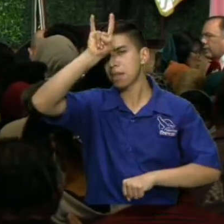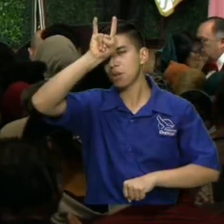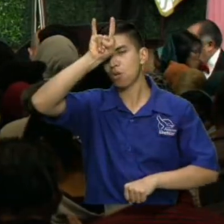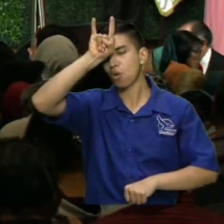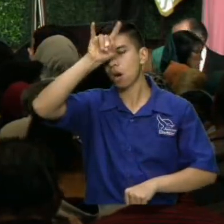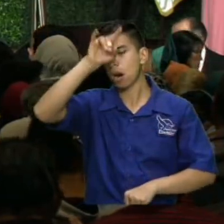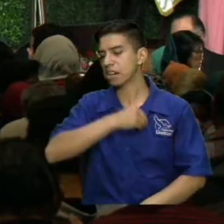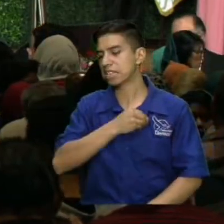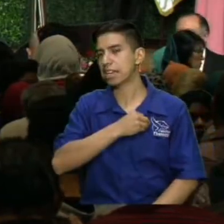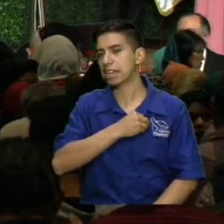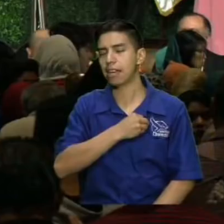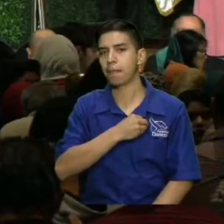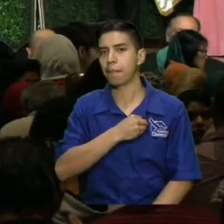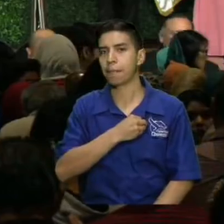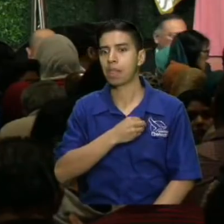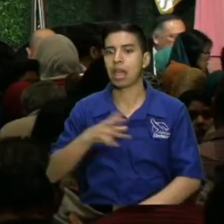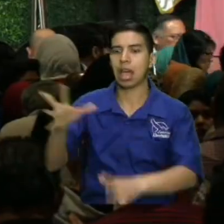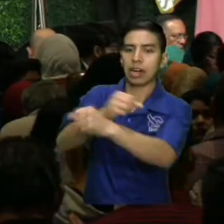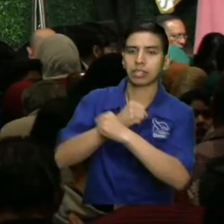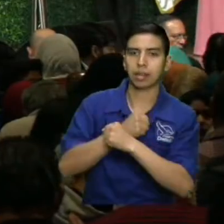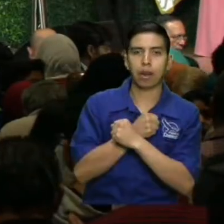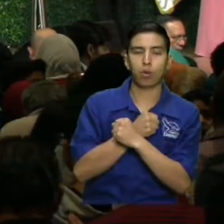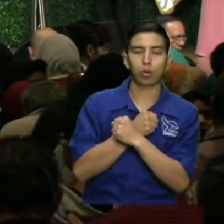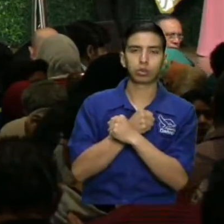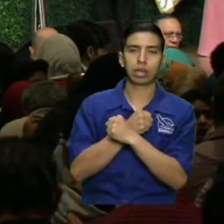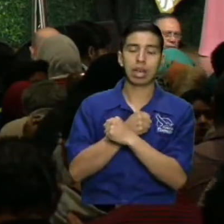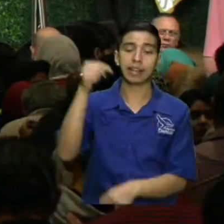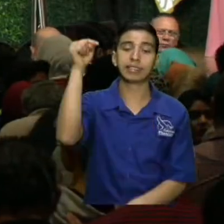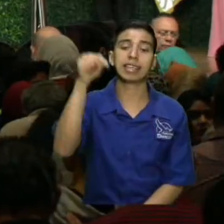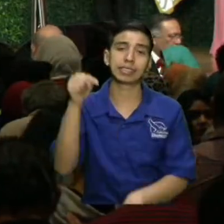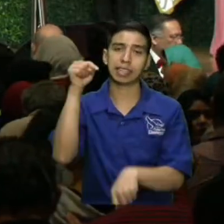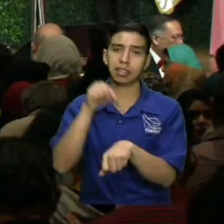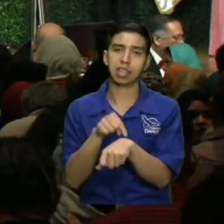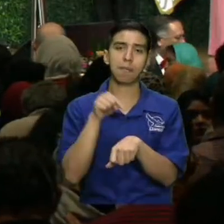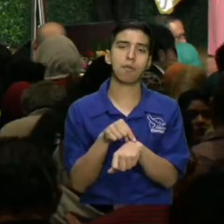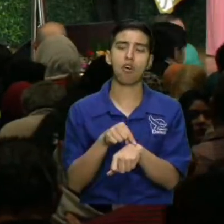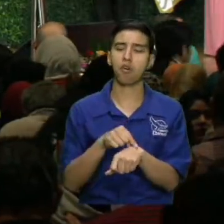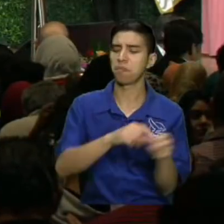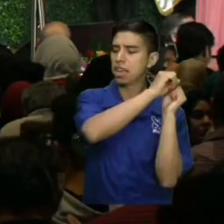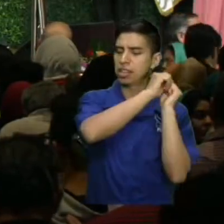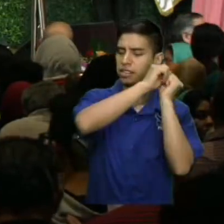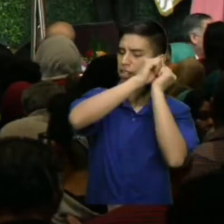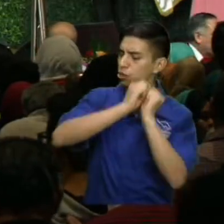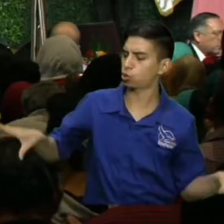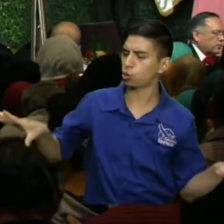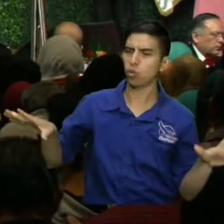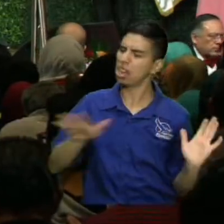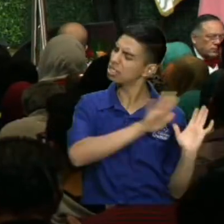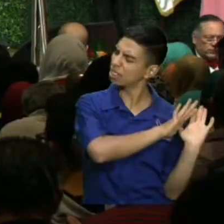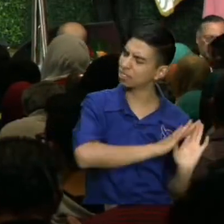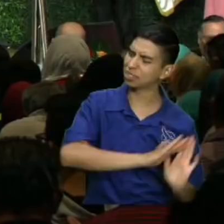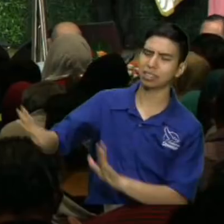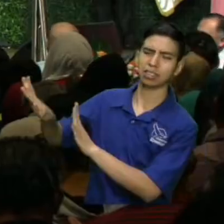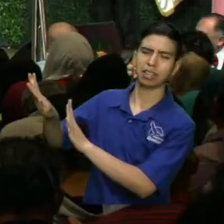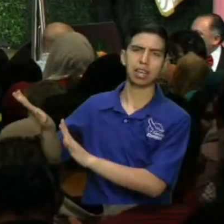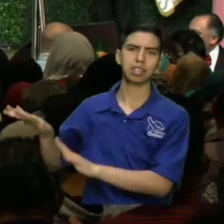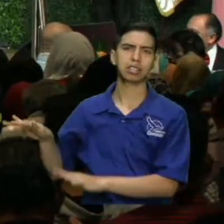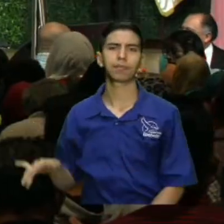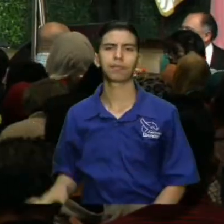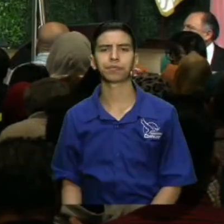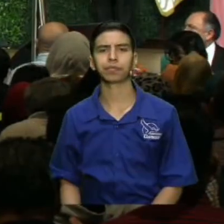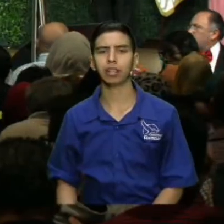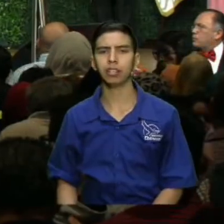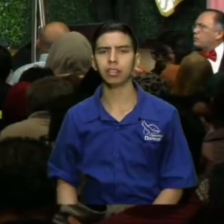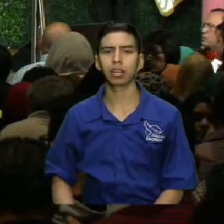con el cual el cazador los ha querido atrapar, en este momento se deshaga. Así como